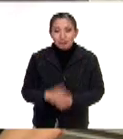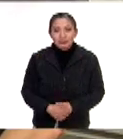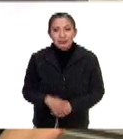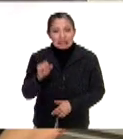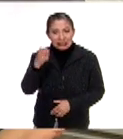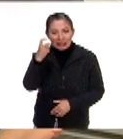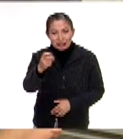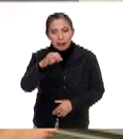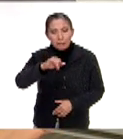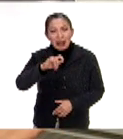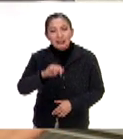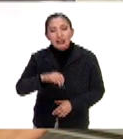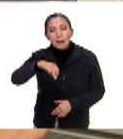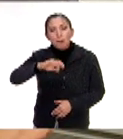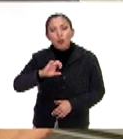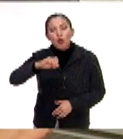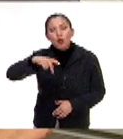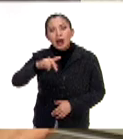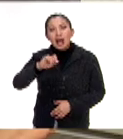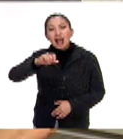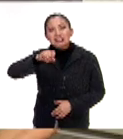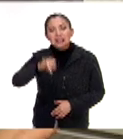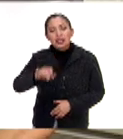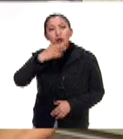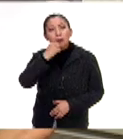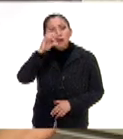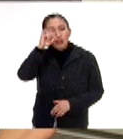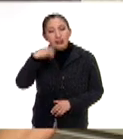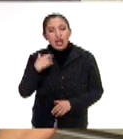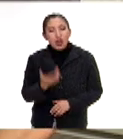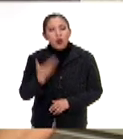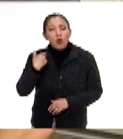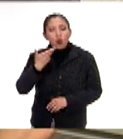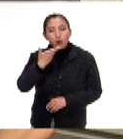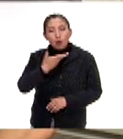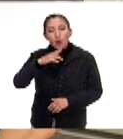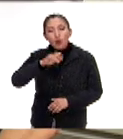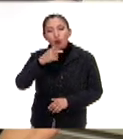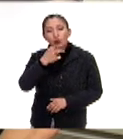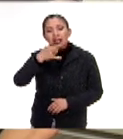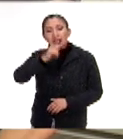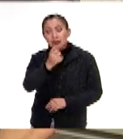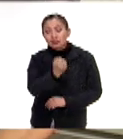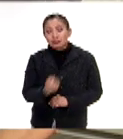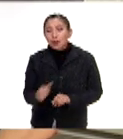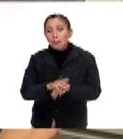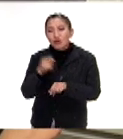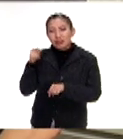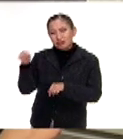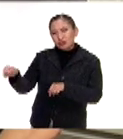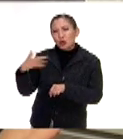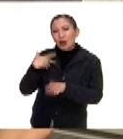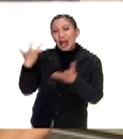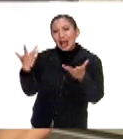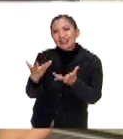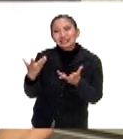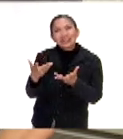Así es, Martín Munkácsy. Él era un fotógrafo húngaro que tuvo, se hizo famoso por